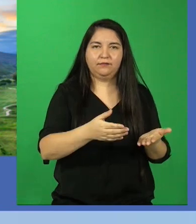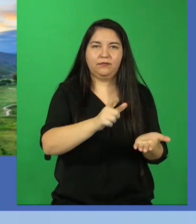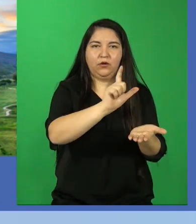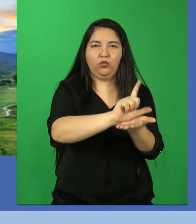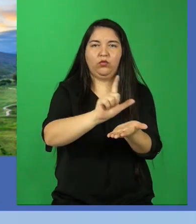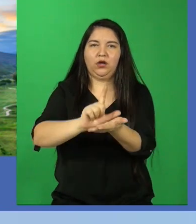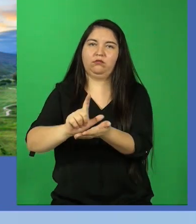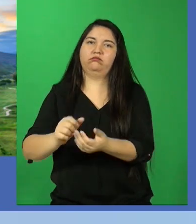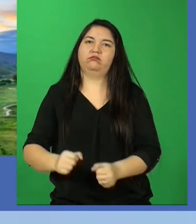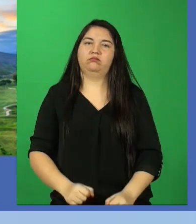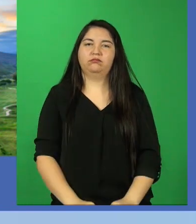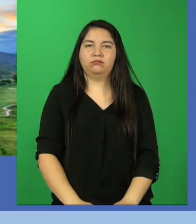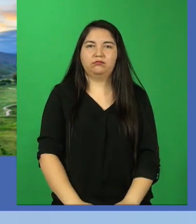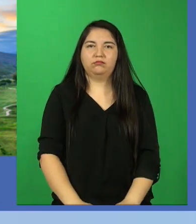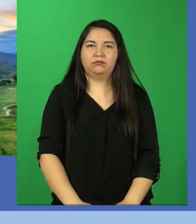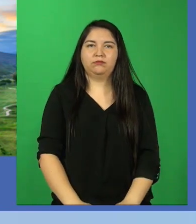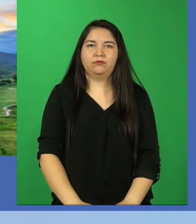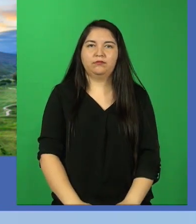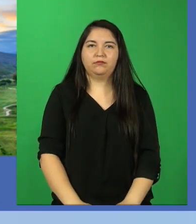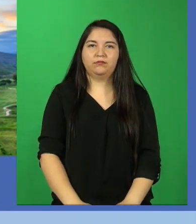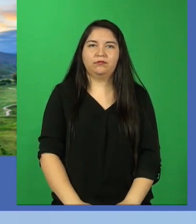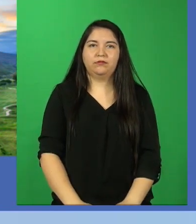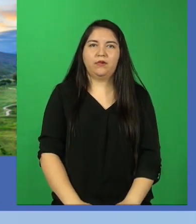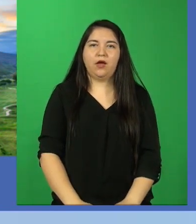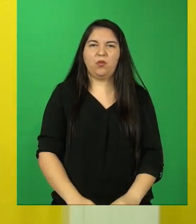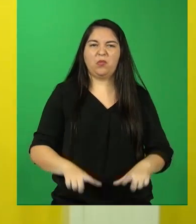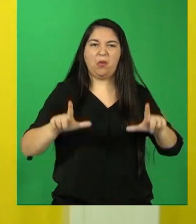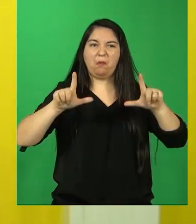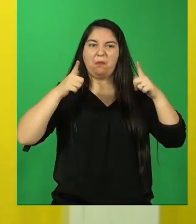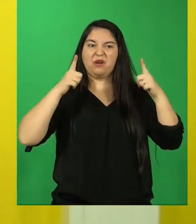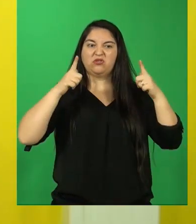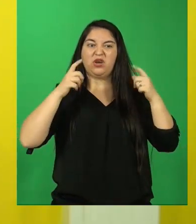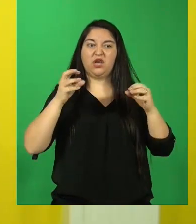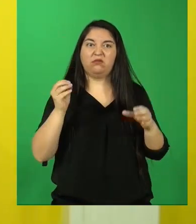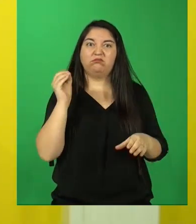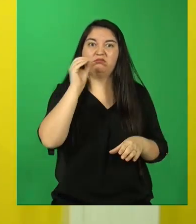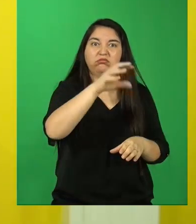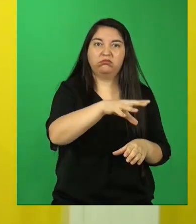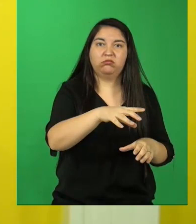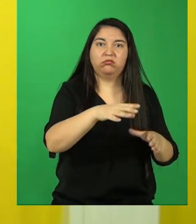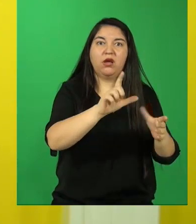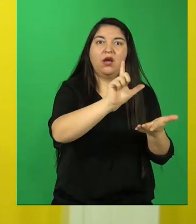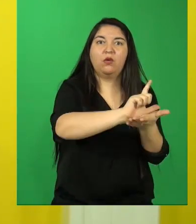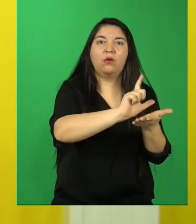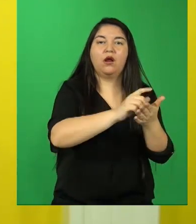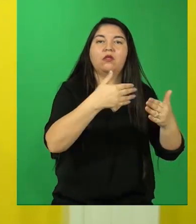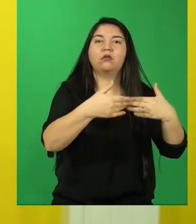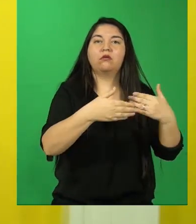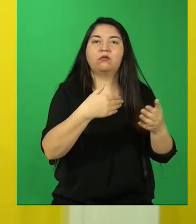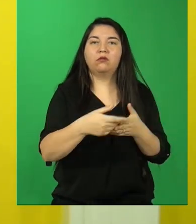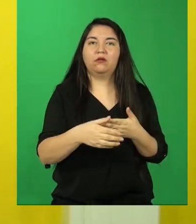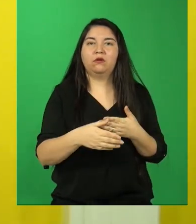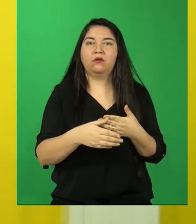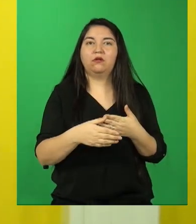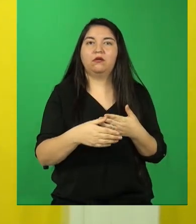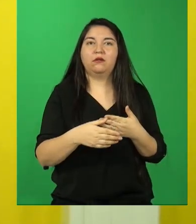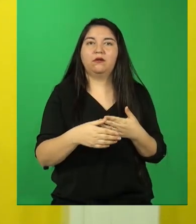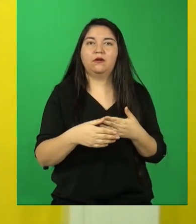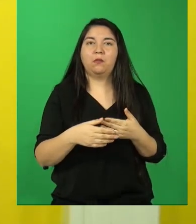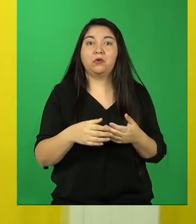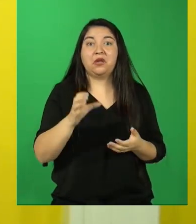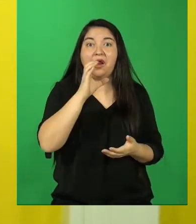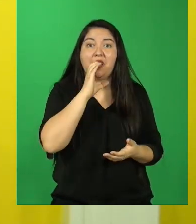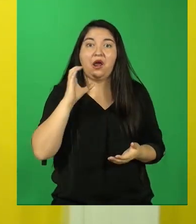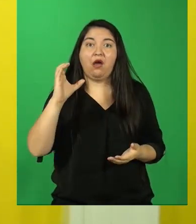donde sucede, donde se encuentran los personajes haciendo las acciones. Puede ser el